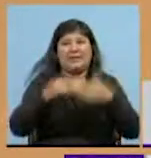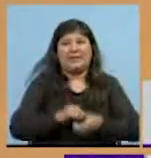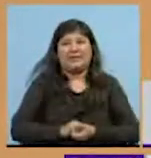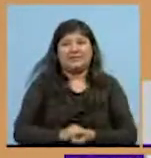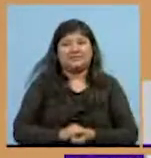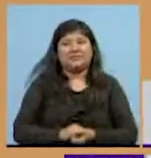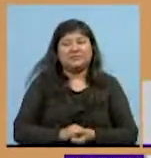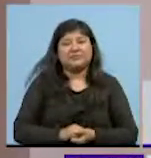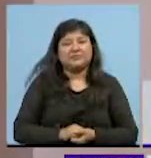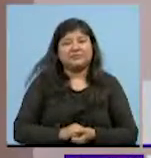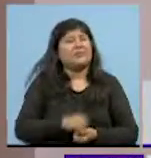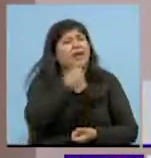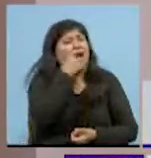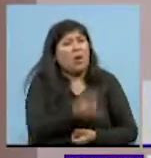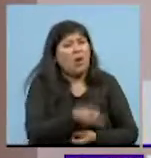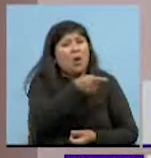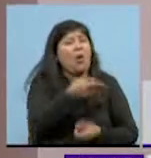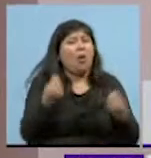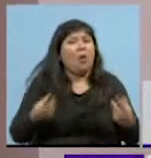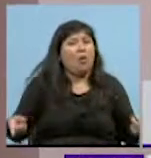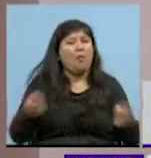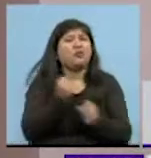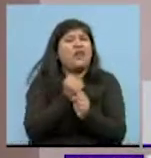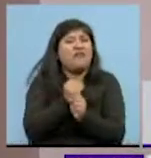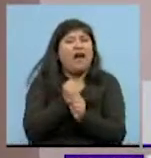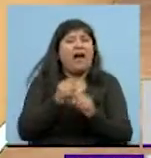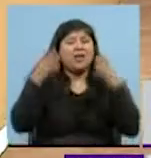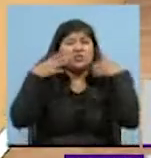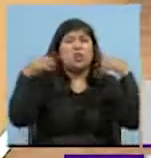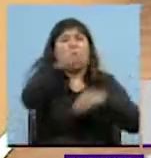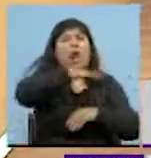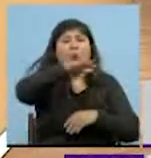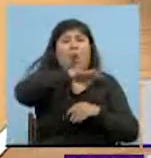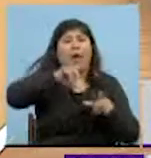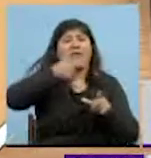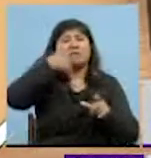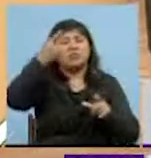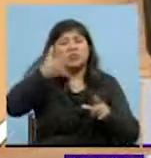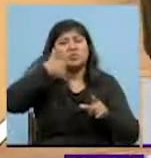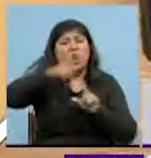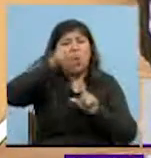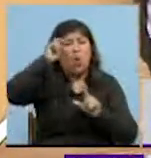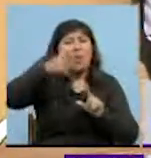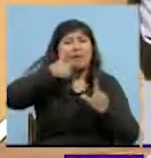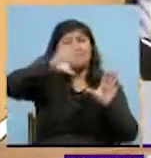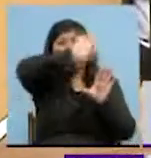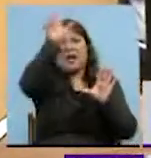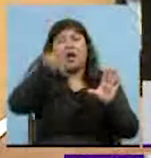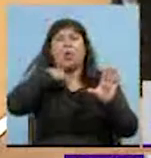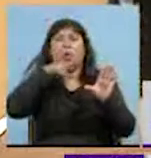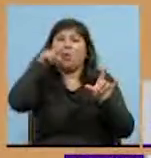es. ¿Cómo están trabajando en Susques en primera instancia? Sabemos que están incorporando médicos, ¿puede ser?